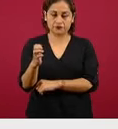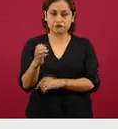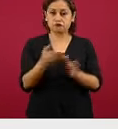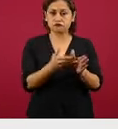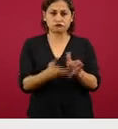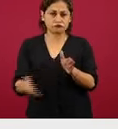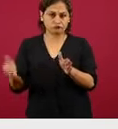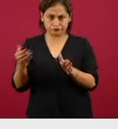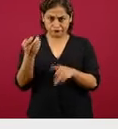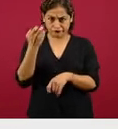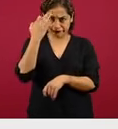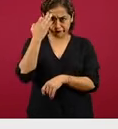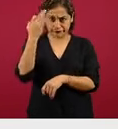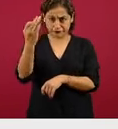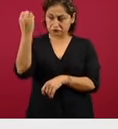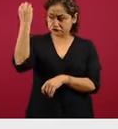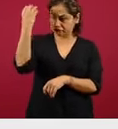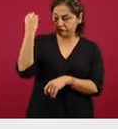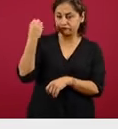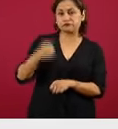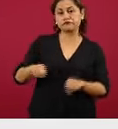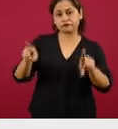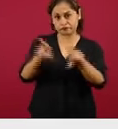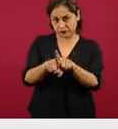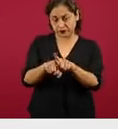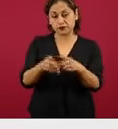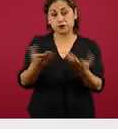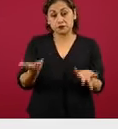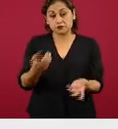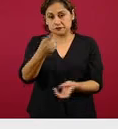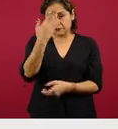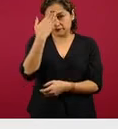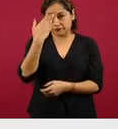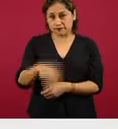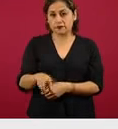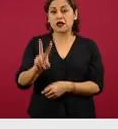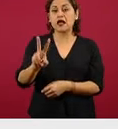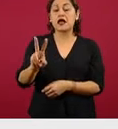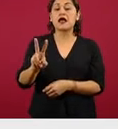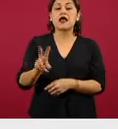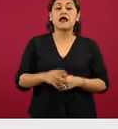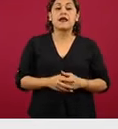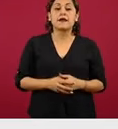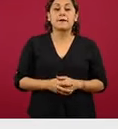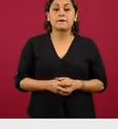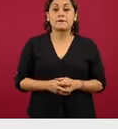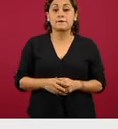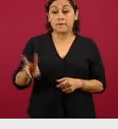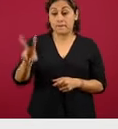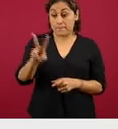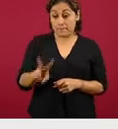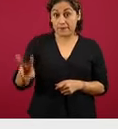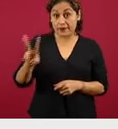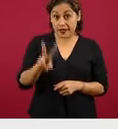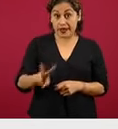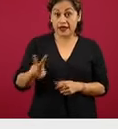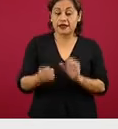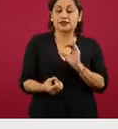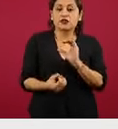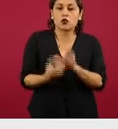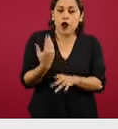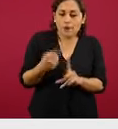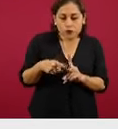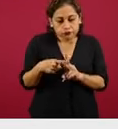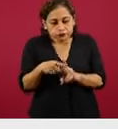semana y en principio el viernes tenemos un nuevo cálculo que publicaremos el viernes